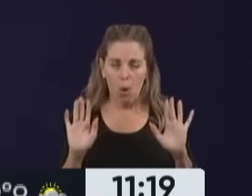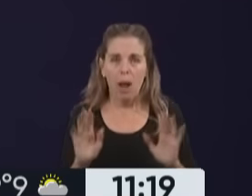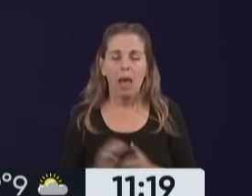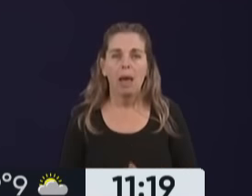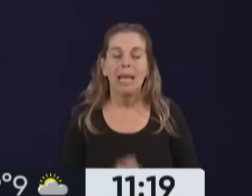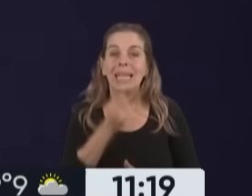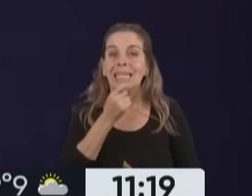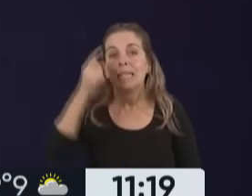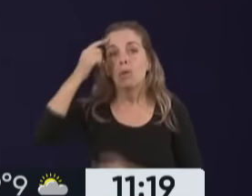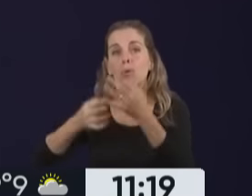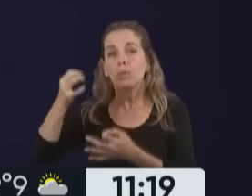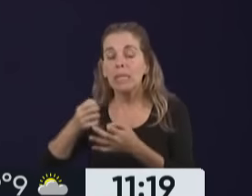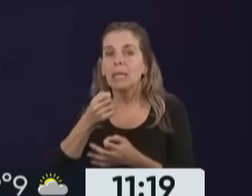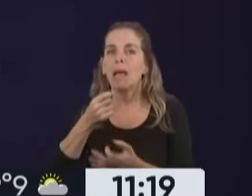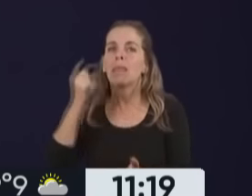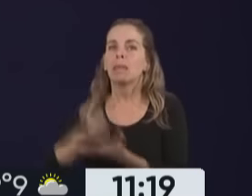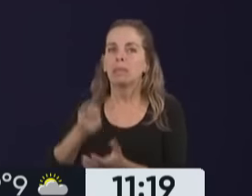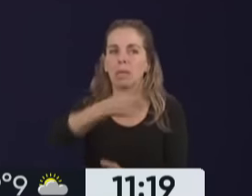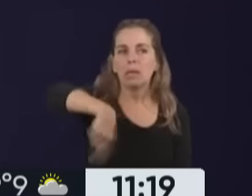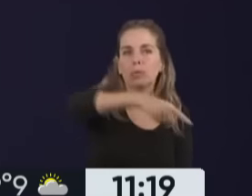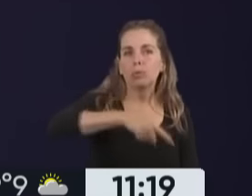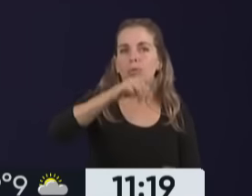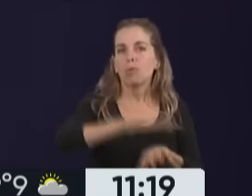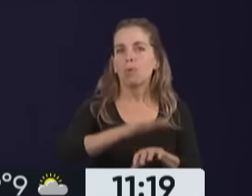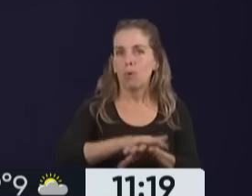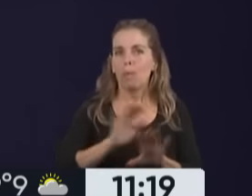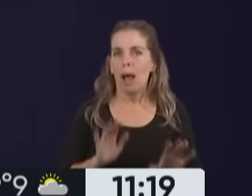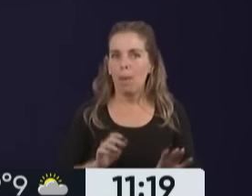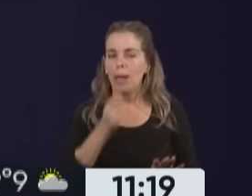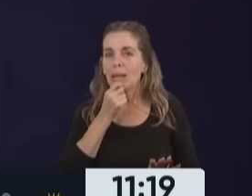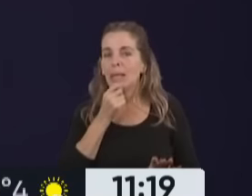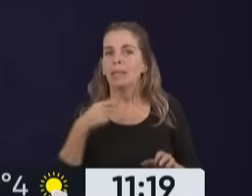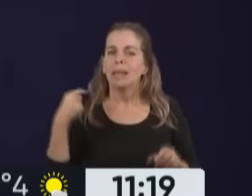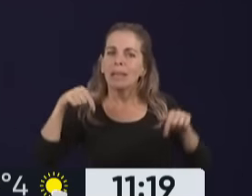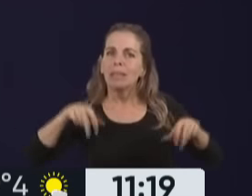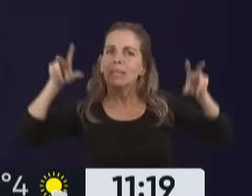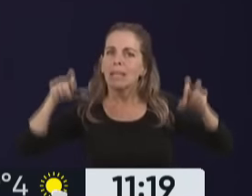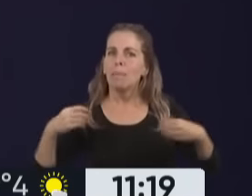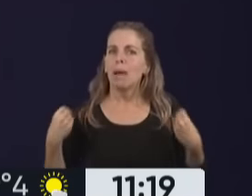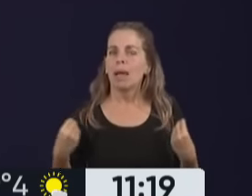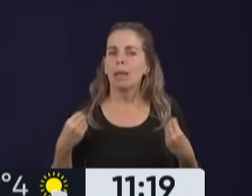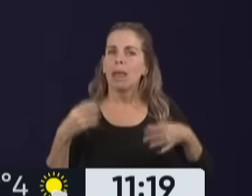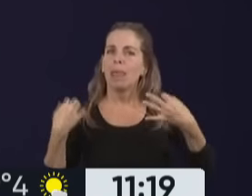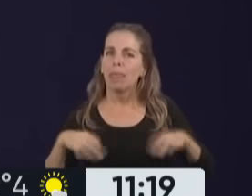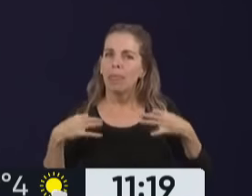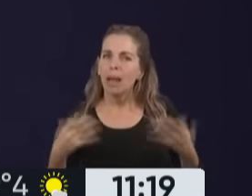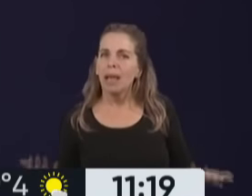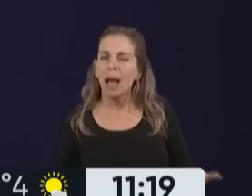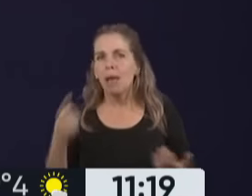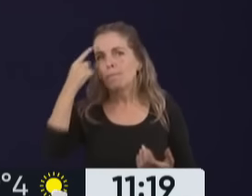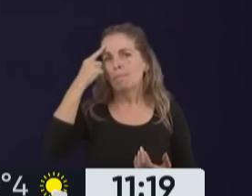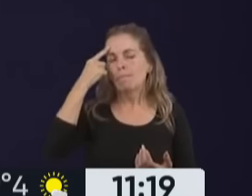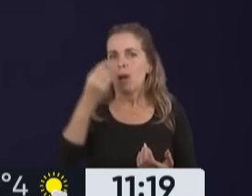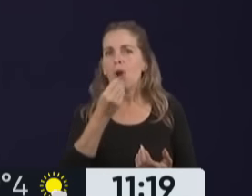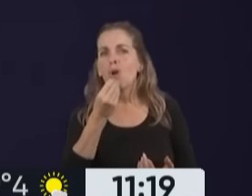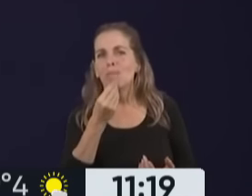la justicia los encuentra culpables. Pero da mucha bronca cuando de lo que estamos hablando es de haber jugado con el